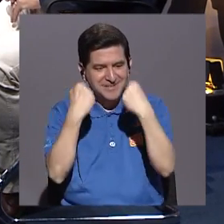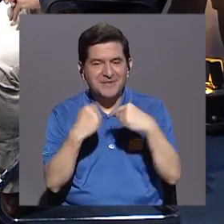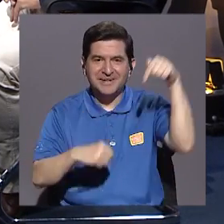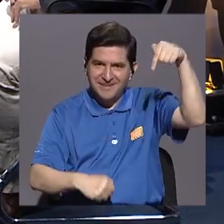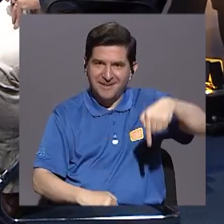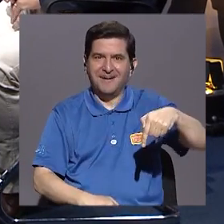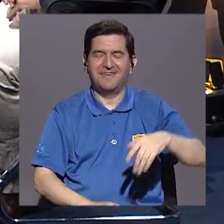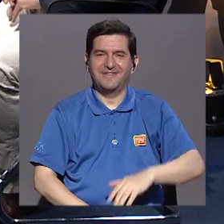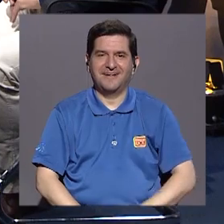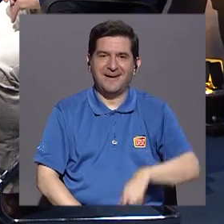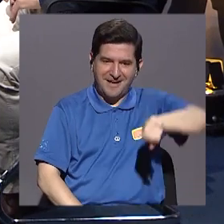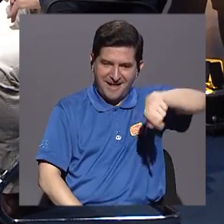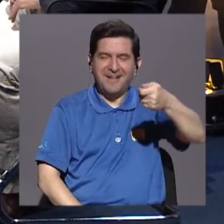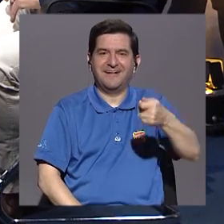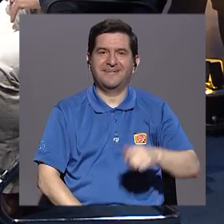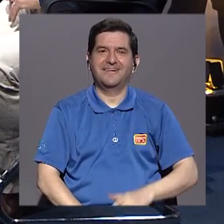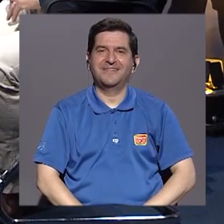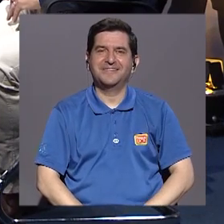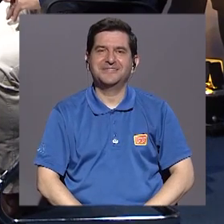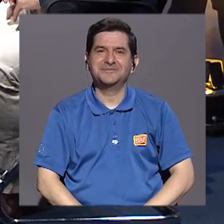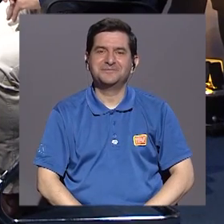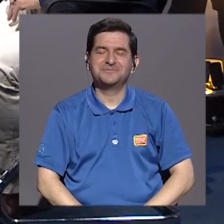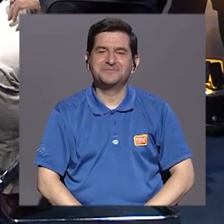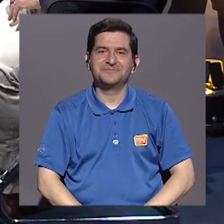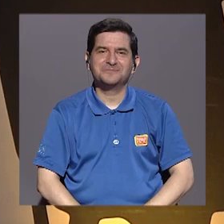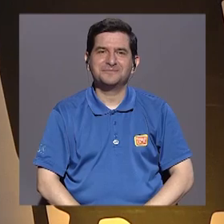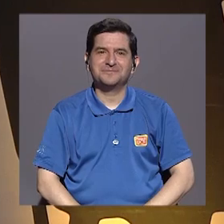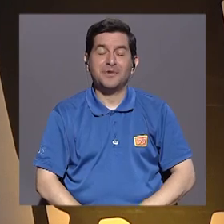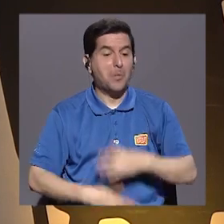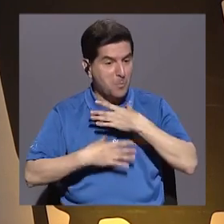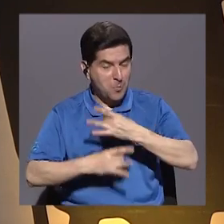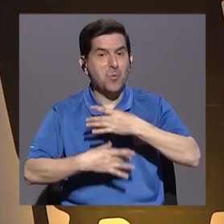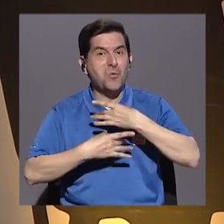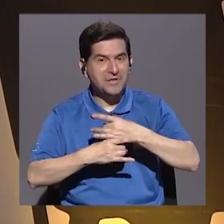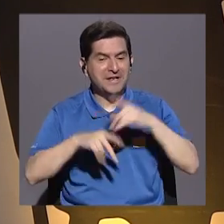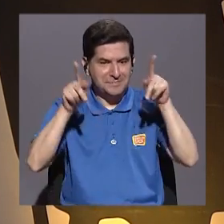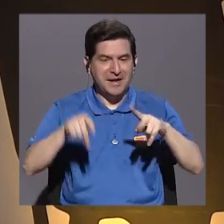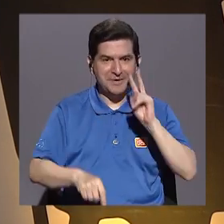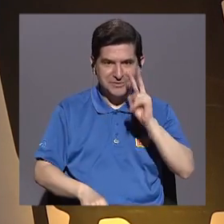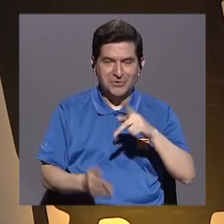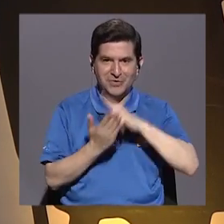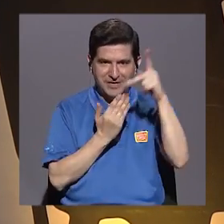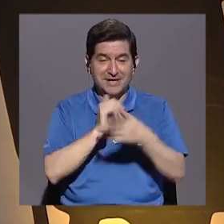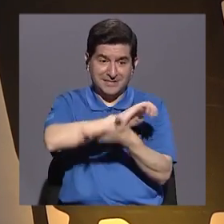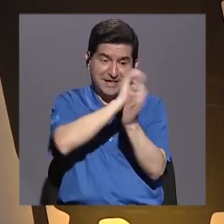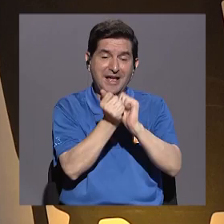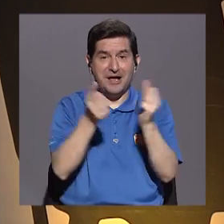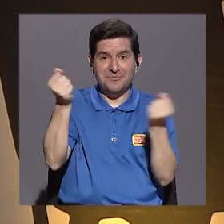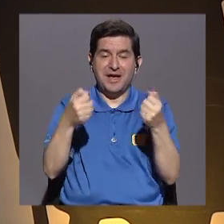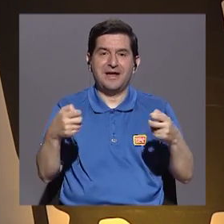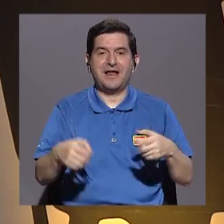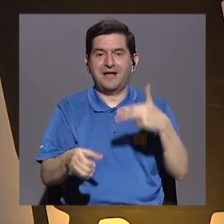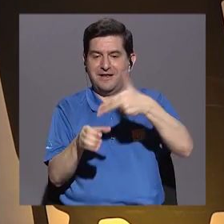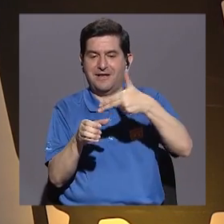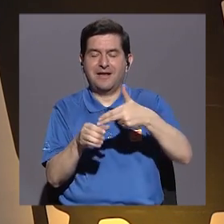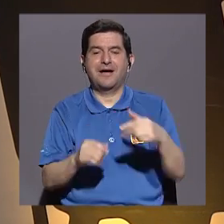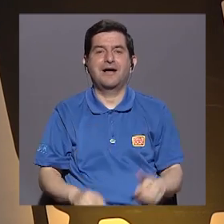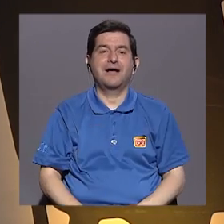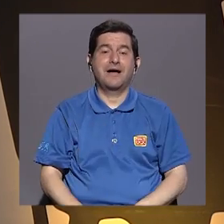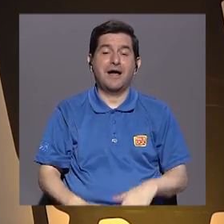visita aquí a al canal porque bueno es muy interesante para los televidentes que van a cambiar su vehículo de combustión por